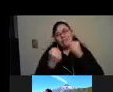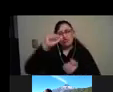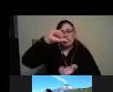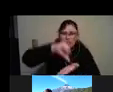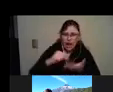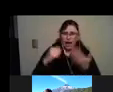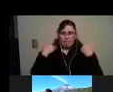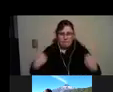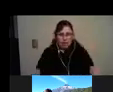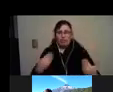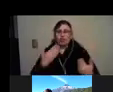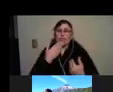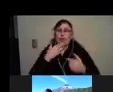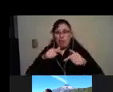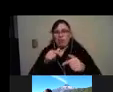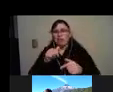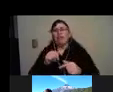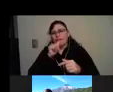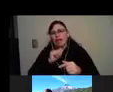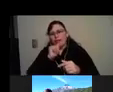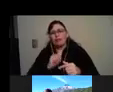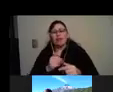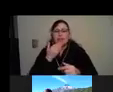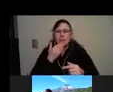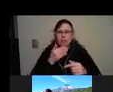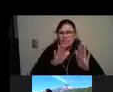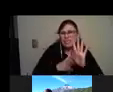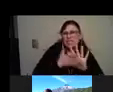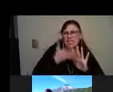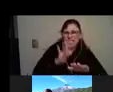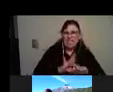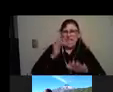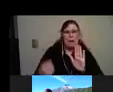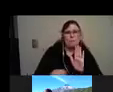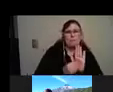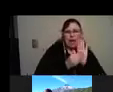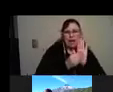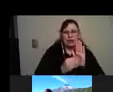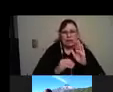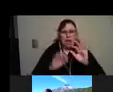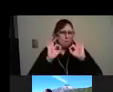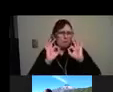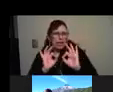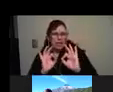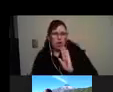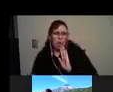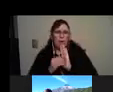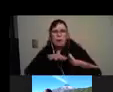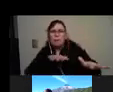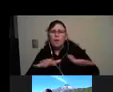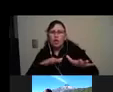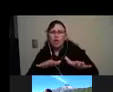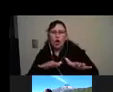respuestas motoras, ¿cierto? Mejor input sensitivo, mayor especialización del desarrollo de movimiento motor fino,